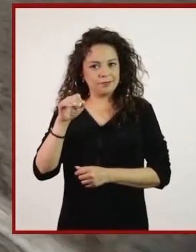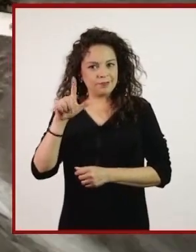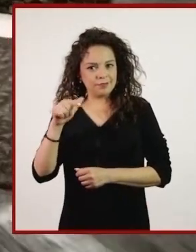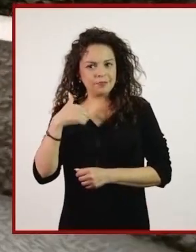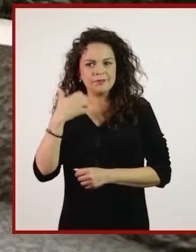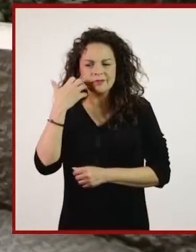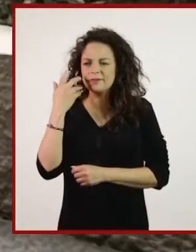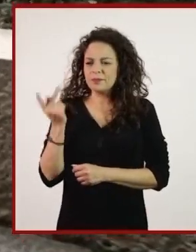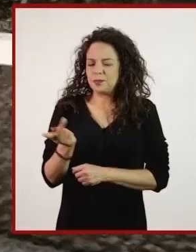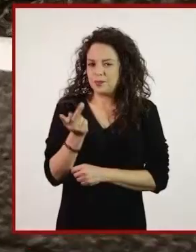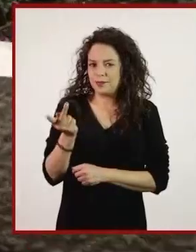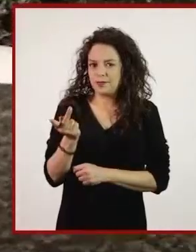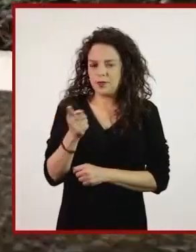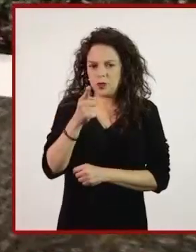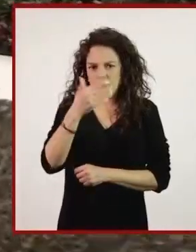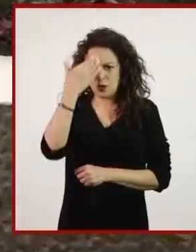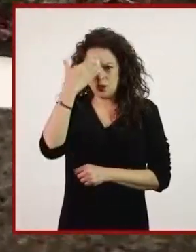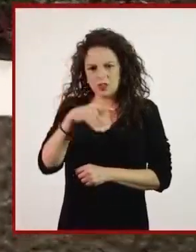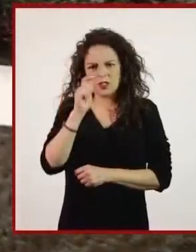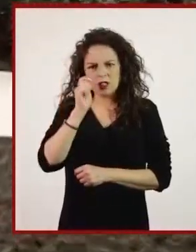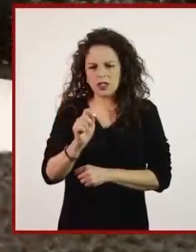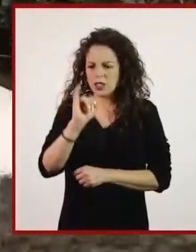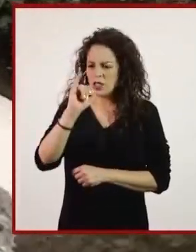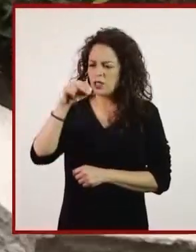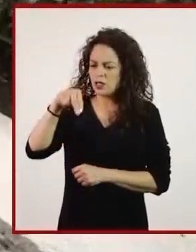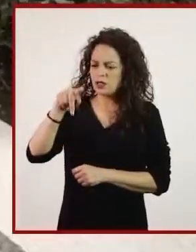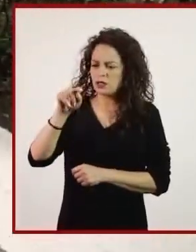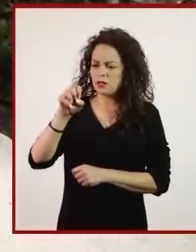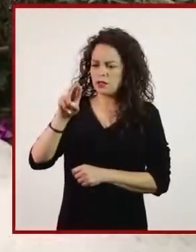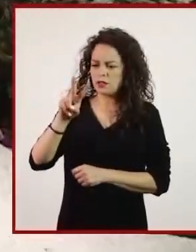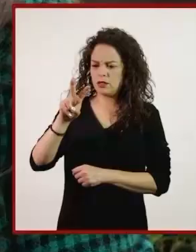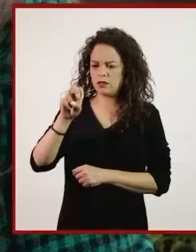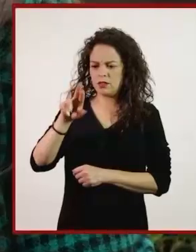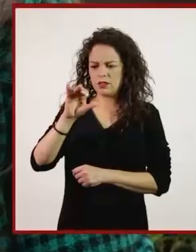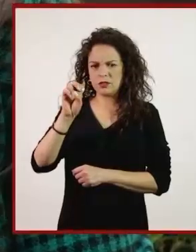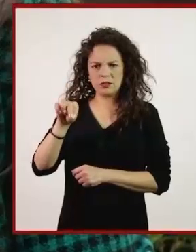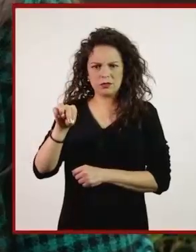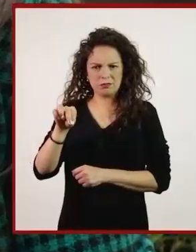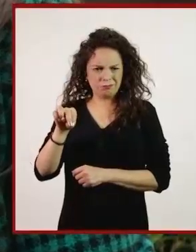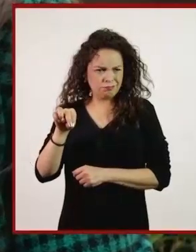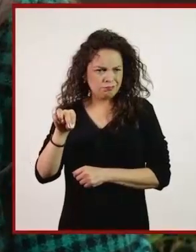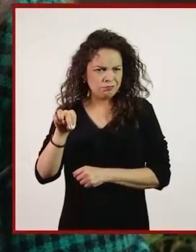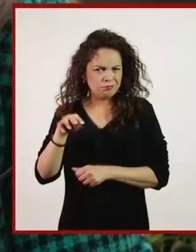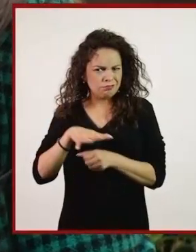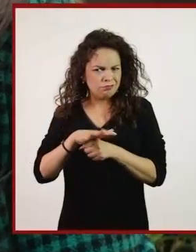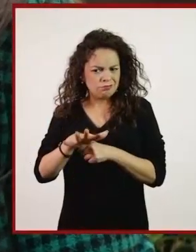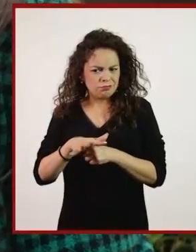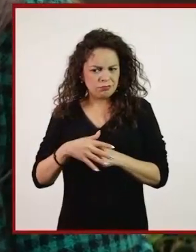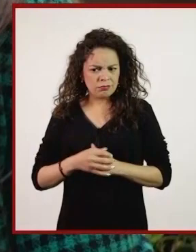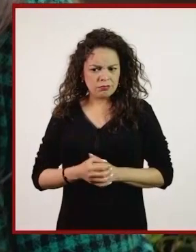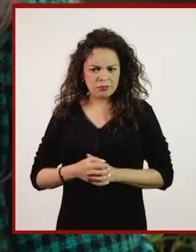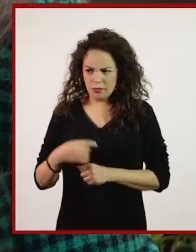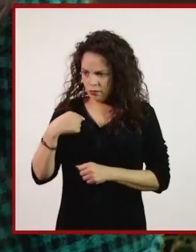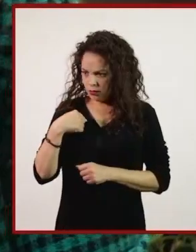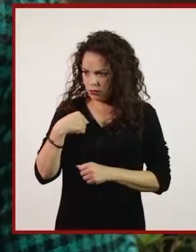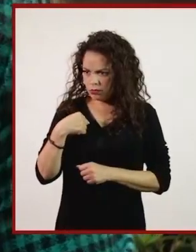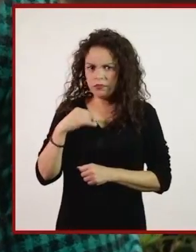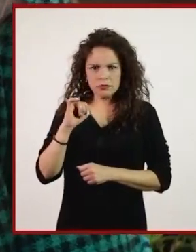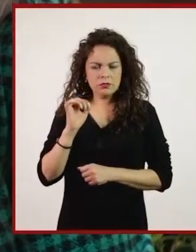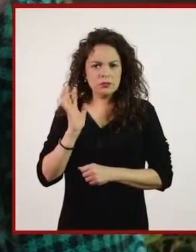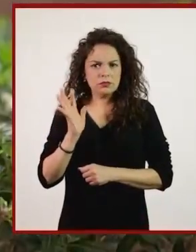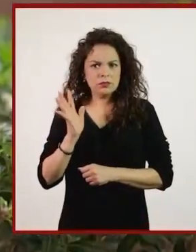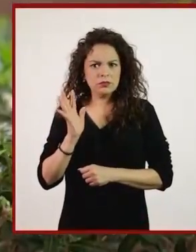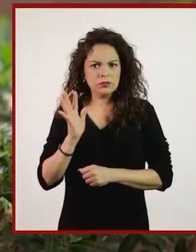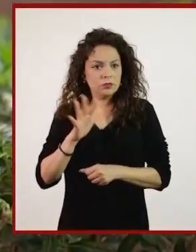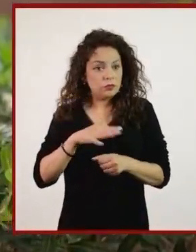Oye, Pamela, ¿qué tal? Oye, te tengo una pregunta. ¿Tú sabes qué es una intervención? ¿Una intervención? ¿De qué tipo? A mí me hicieron